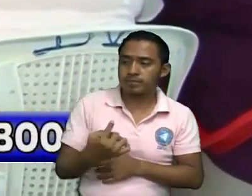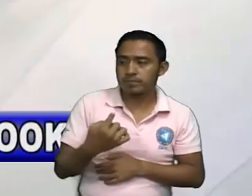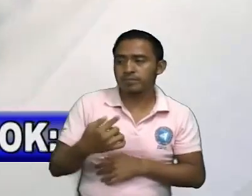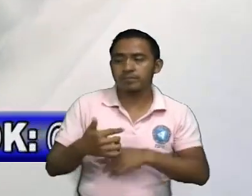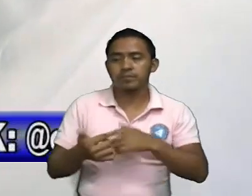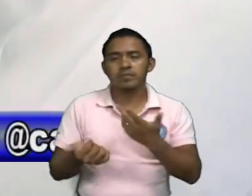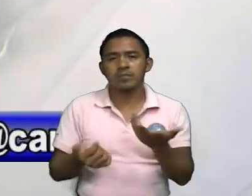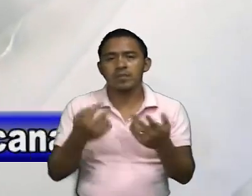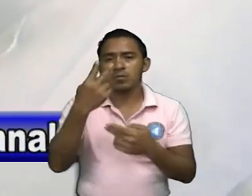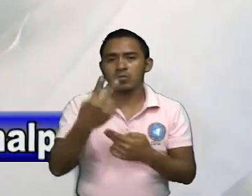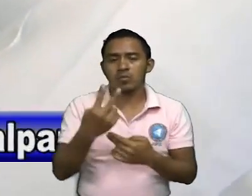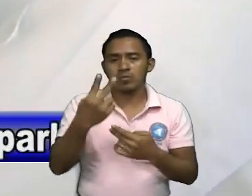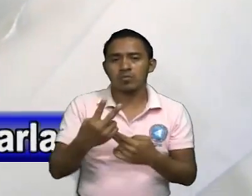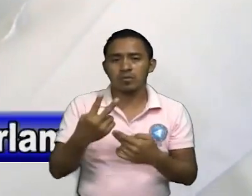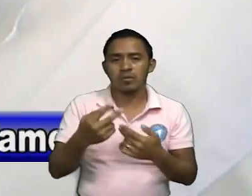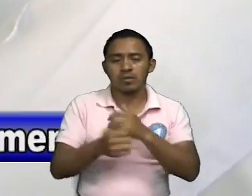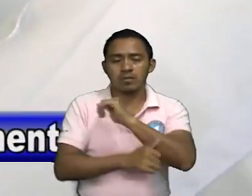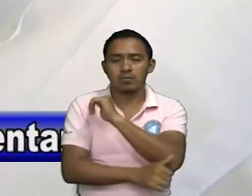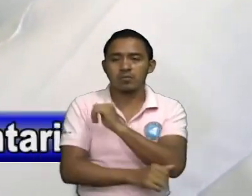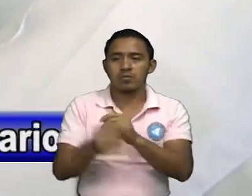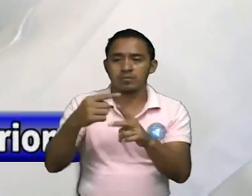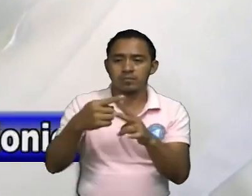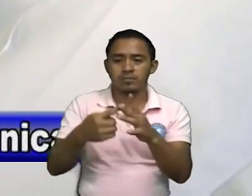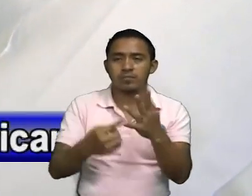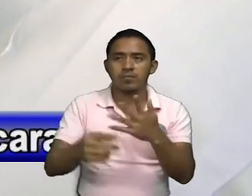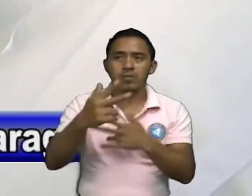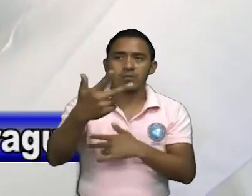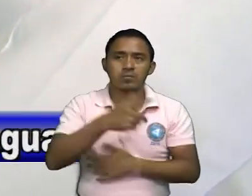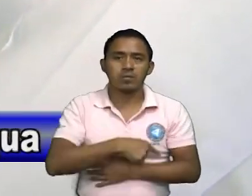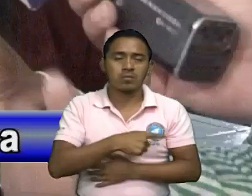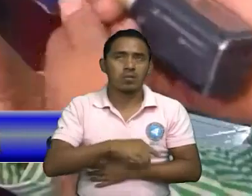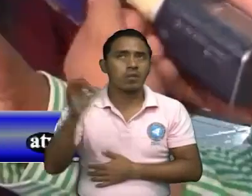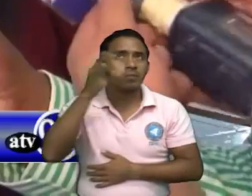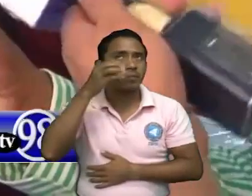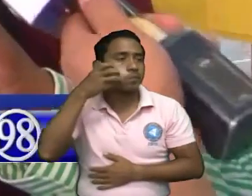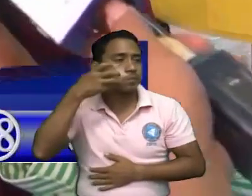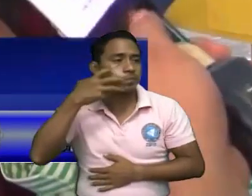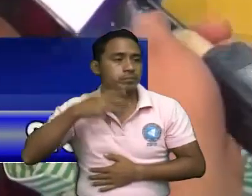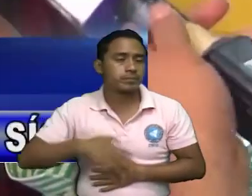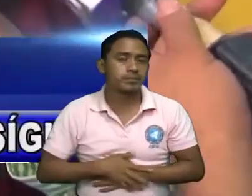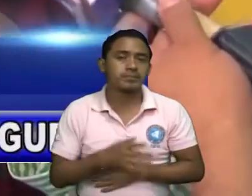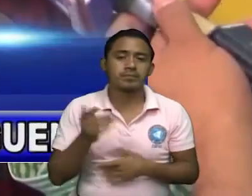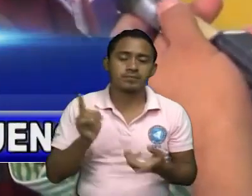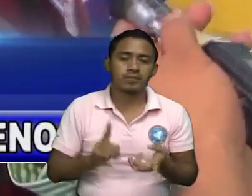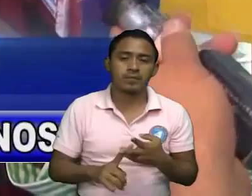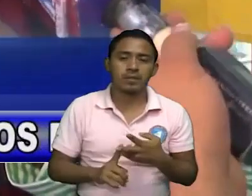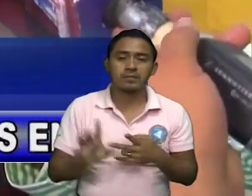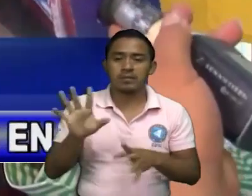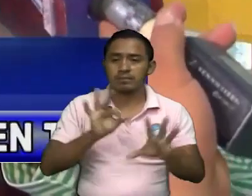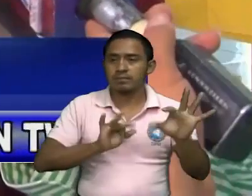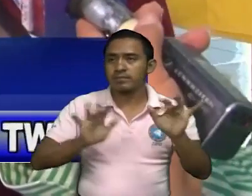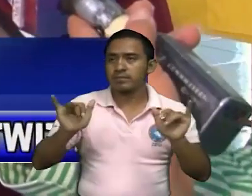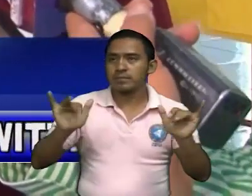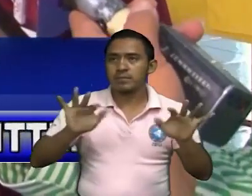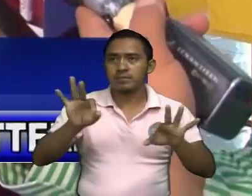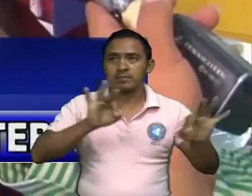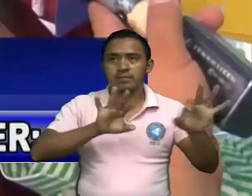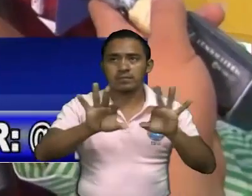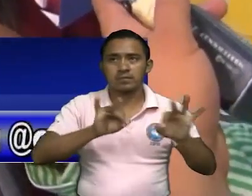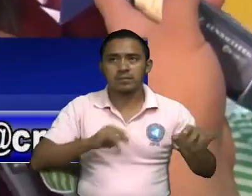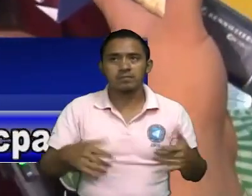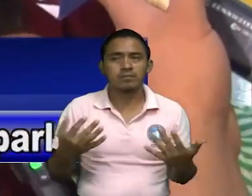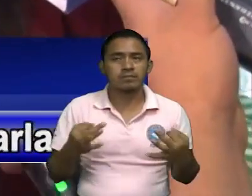dos estudiantes por cada escuela normal de las 8 escuelas normales que tenemos en el país y han sido seleccionados los mejores